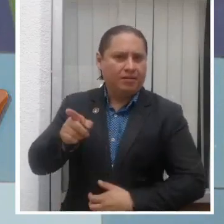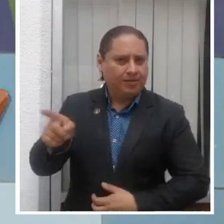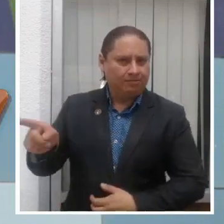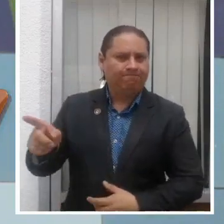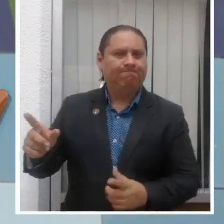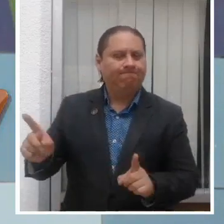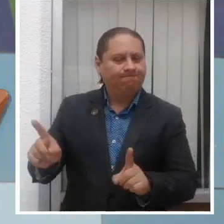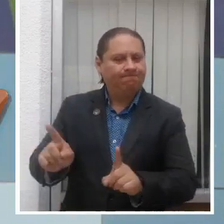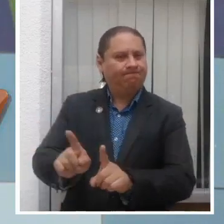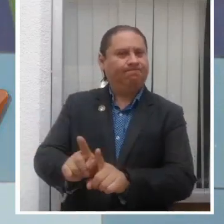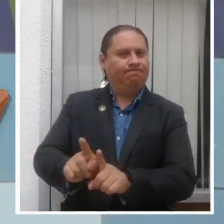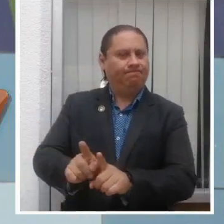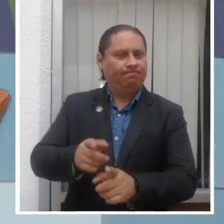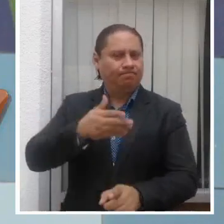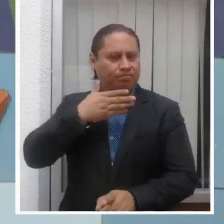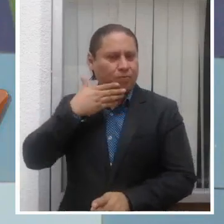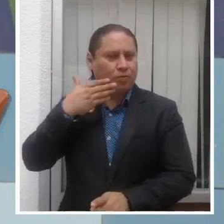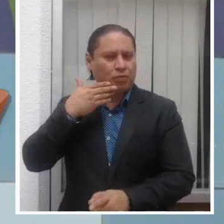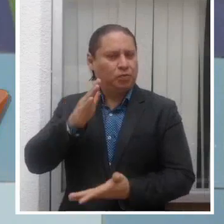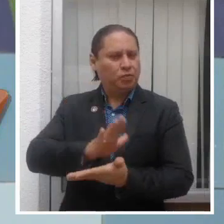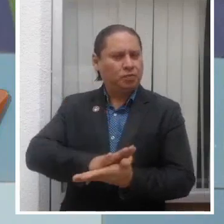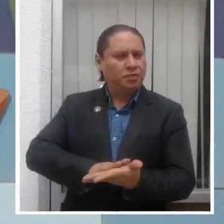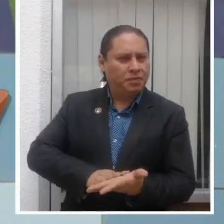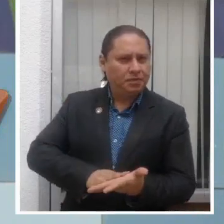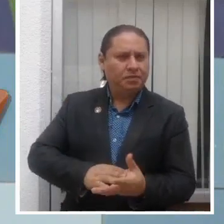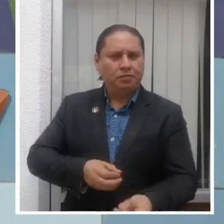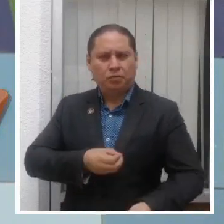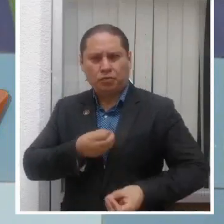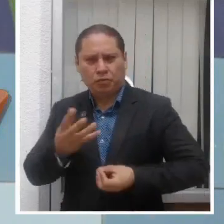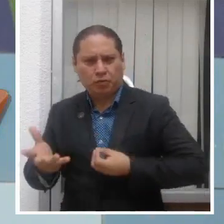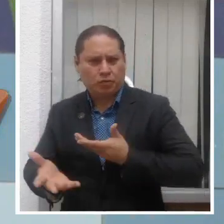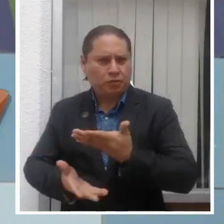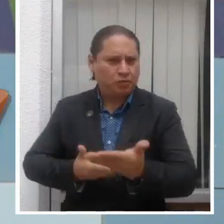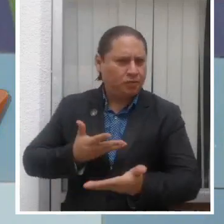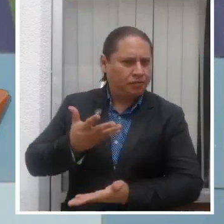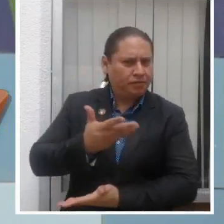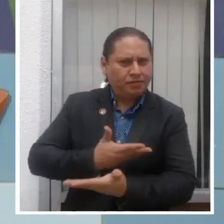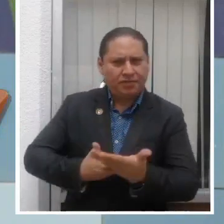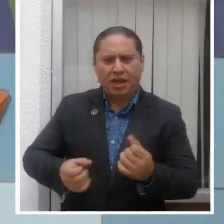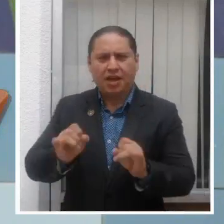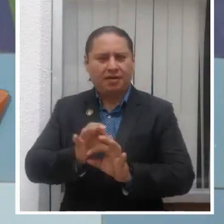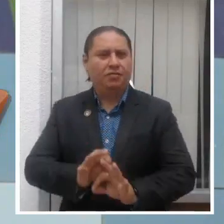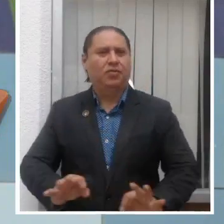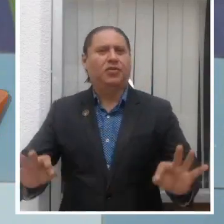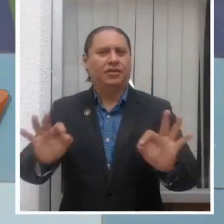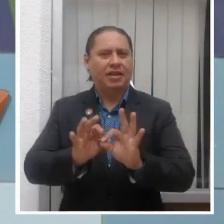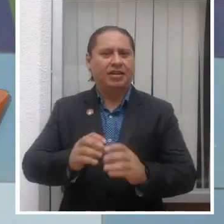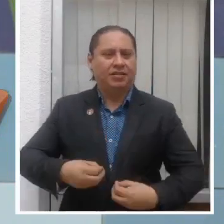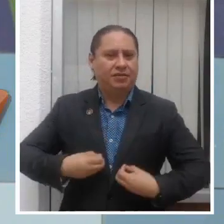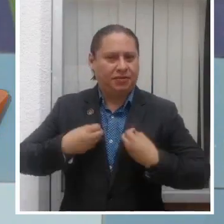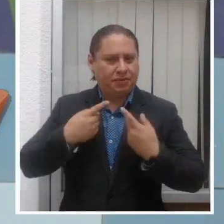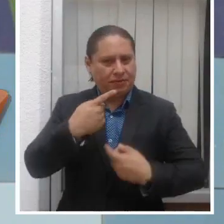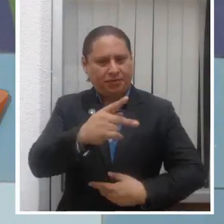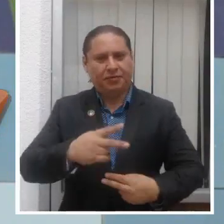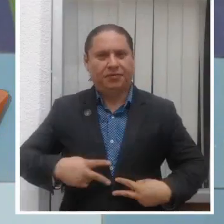muy cercana, muy noble y compartir también momentos muy importantes en mi vida.